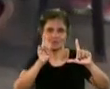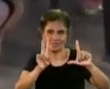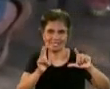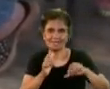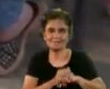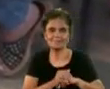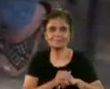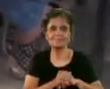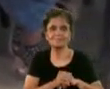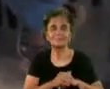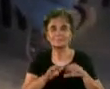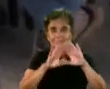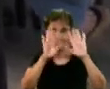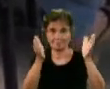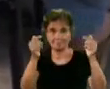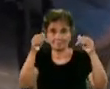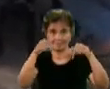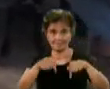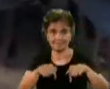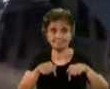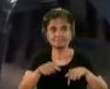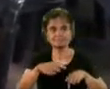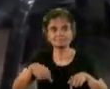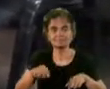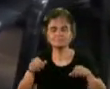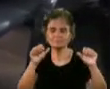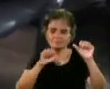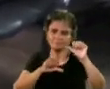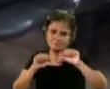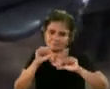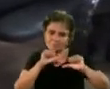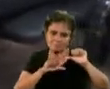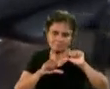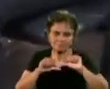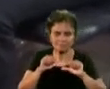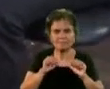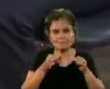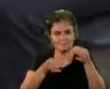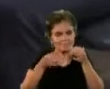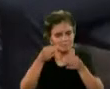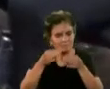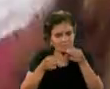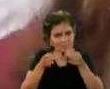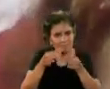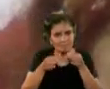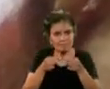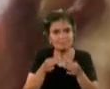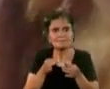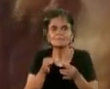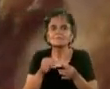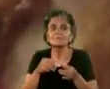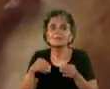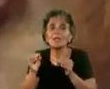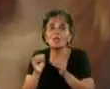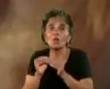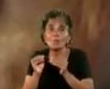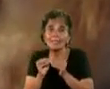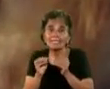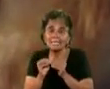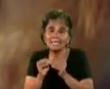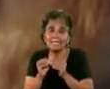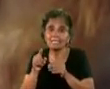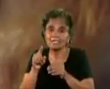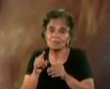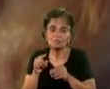acceder a laboratorios y prácticas como si estuvieran presentes. Prácticamente están visualizando lo mismo que los compañeros los escuchan porque